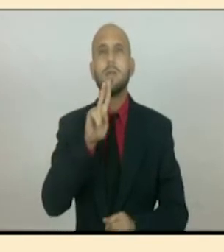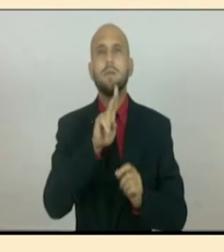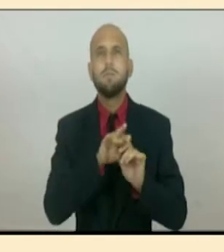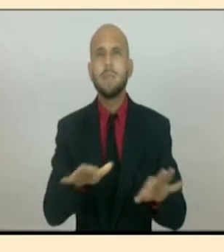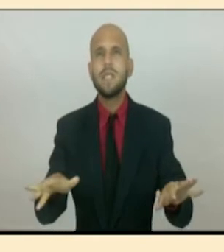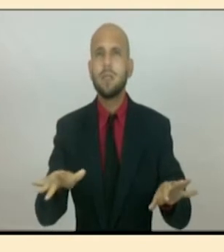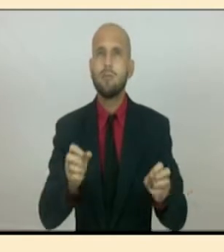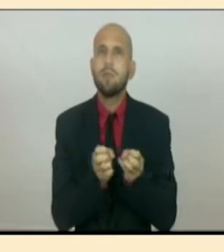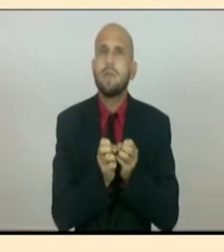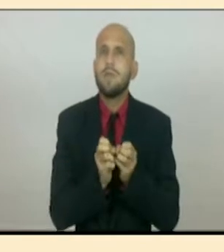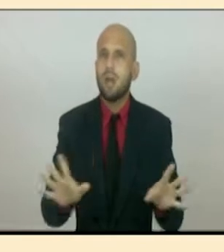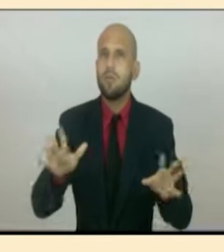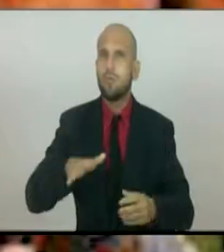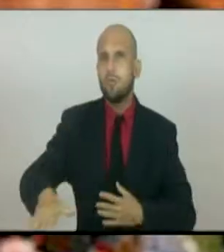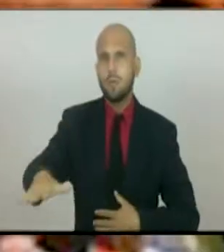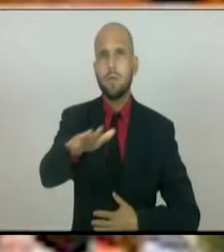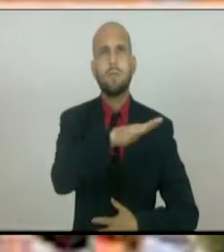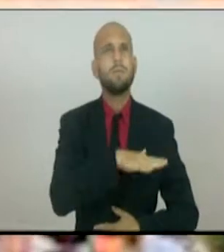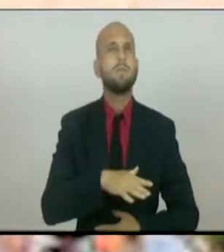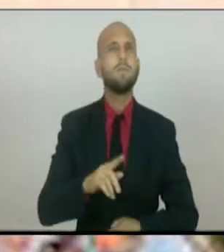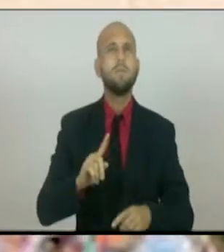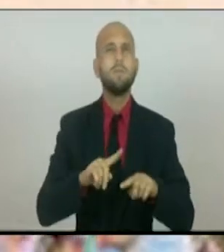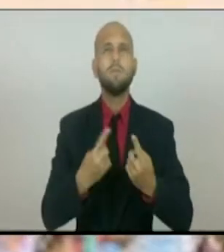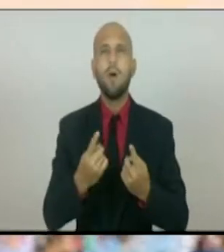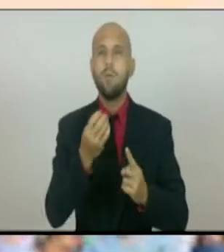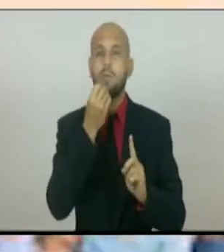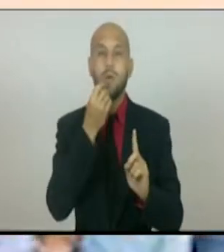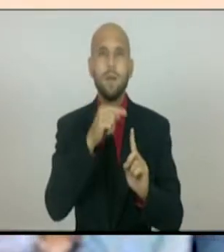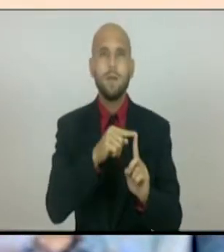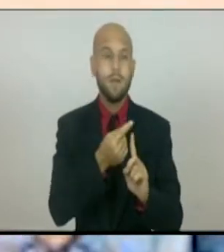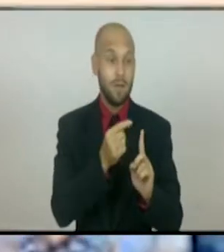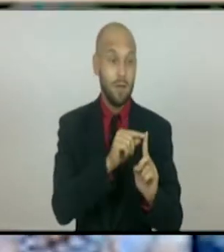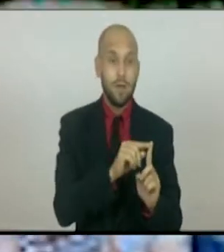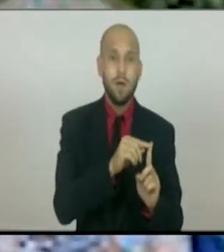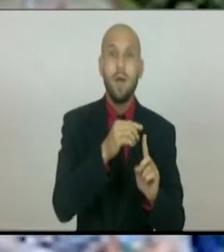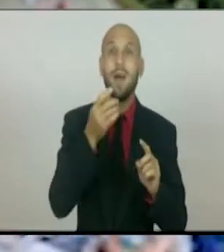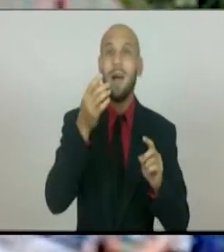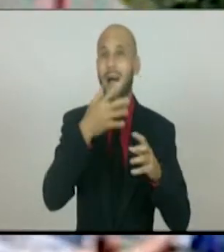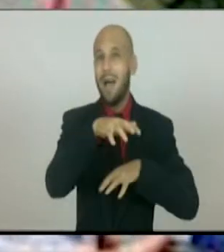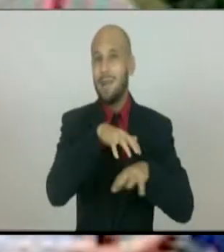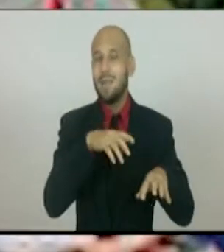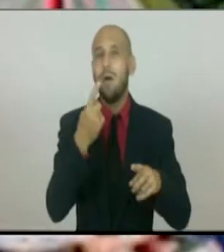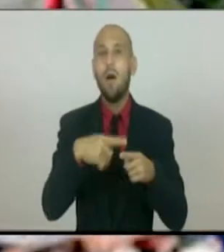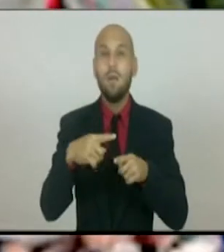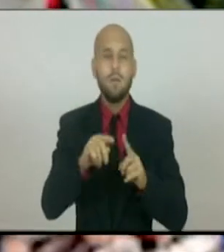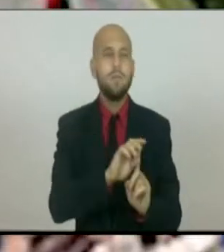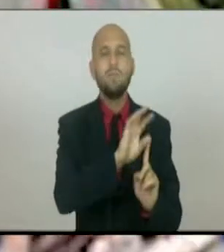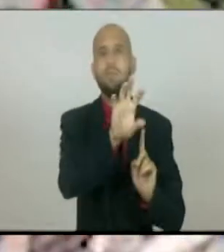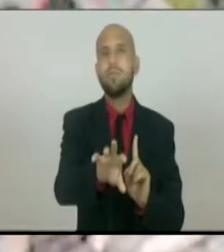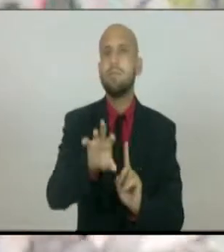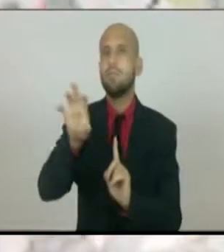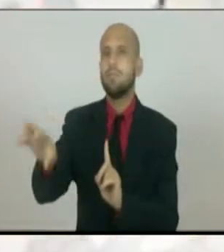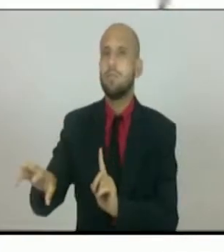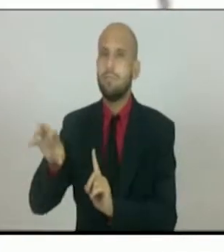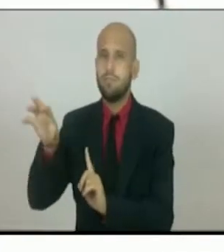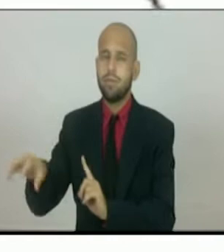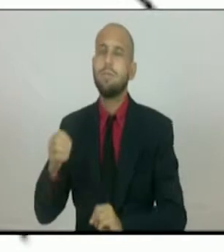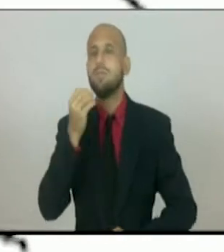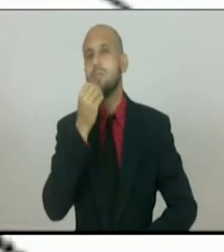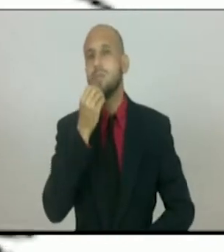en la naturaleza, debido a la transmisión biológica entre huéspedes vertebrados susceptibles por artrópodos